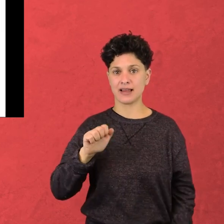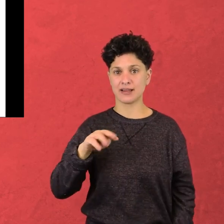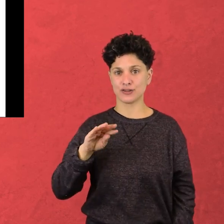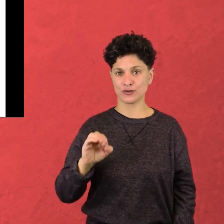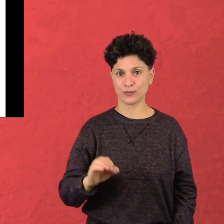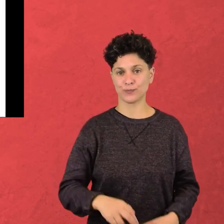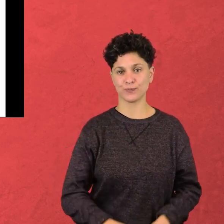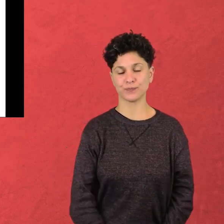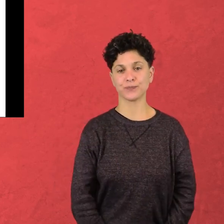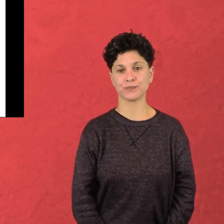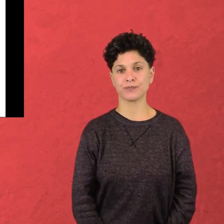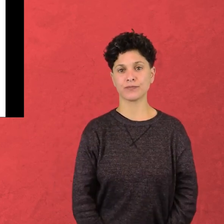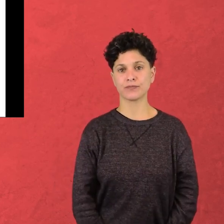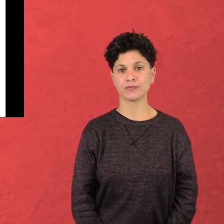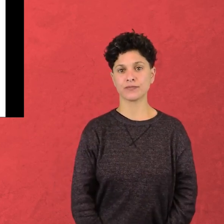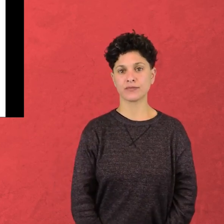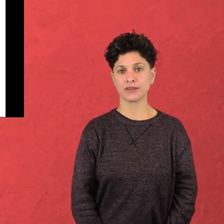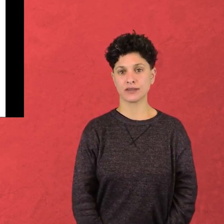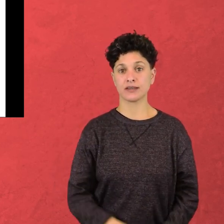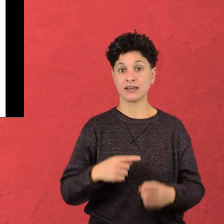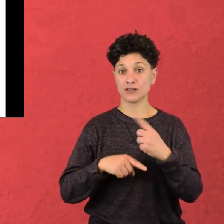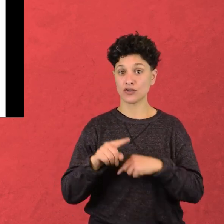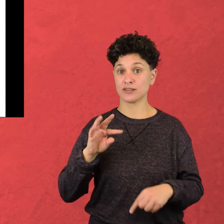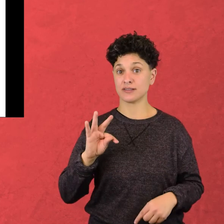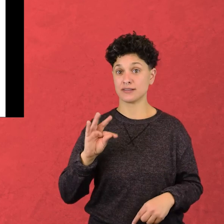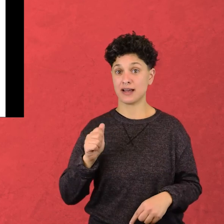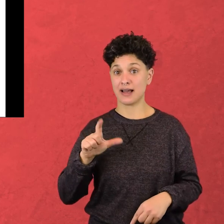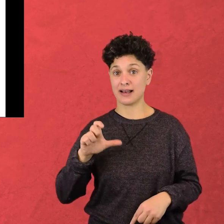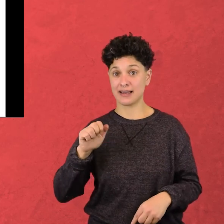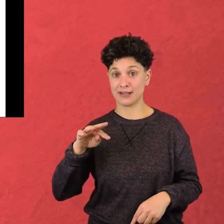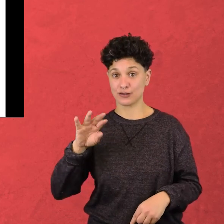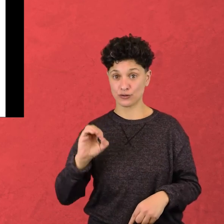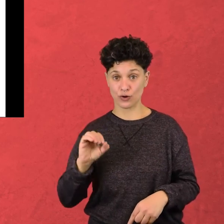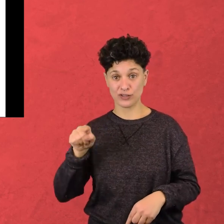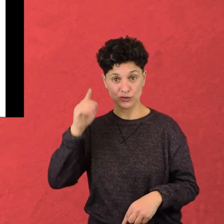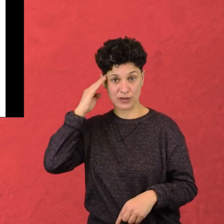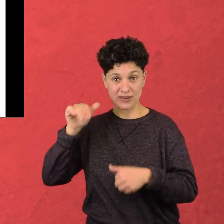social. ¿Ah?